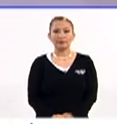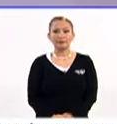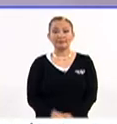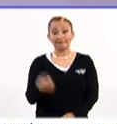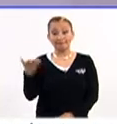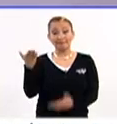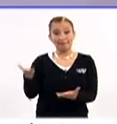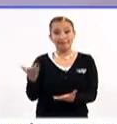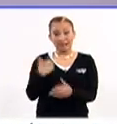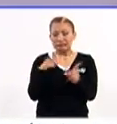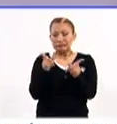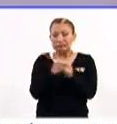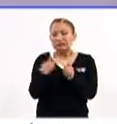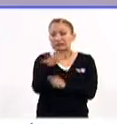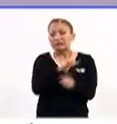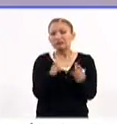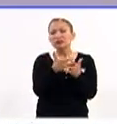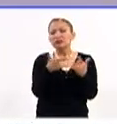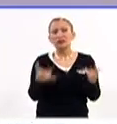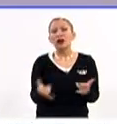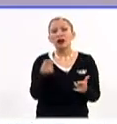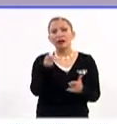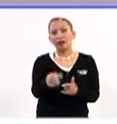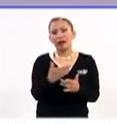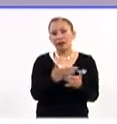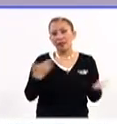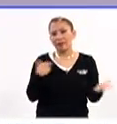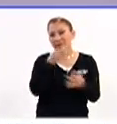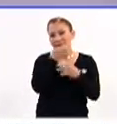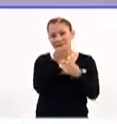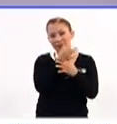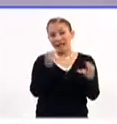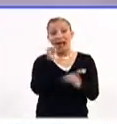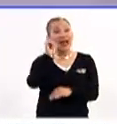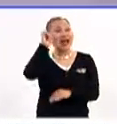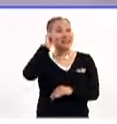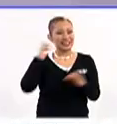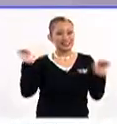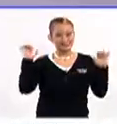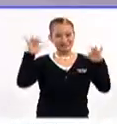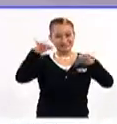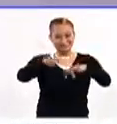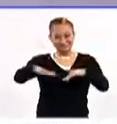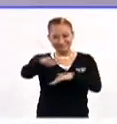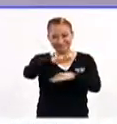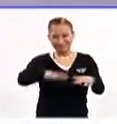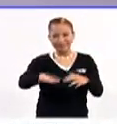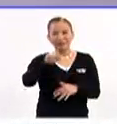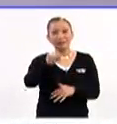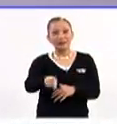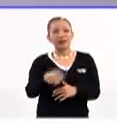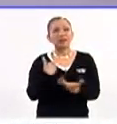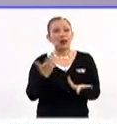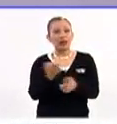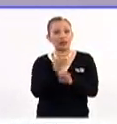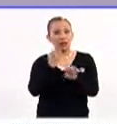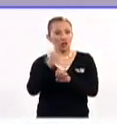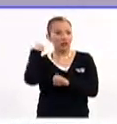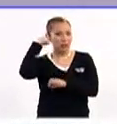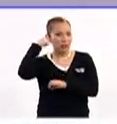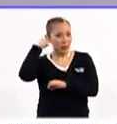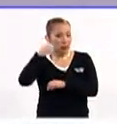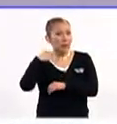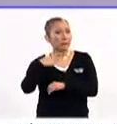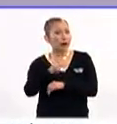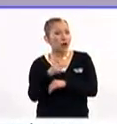Pues ahí está un breve contexto histórico que se dio a conocer ayer en un evento, pues precisamente ahí en el estado de